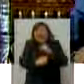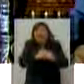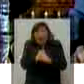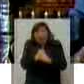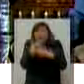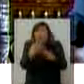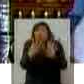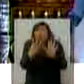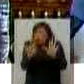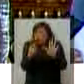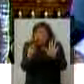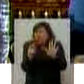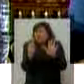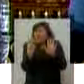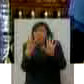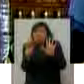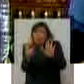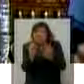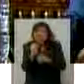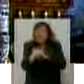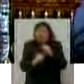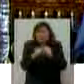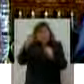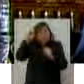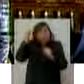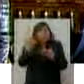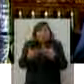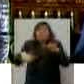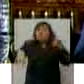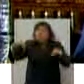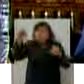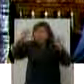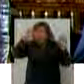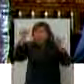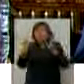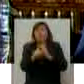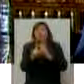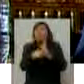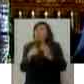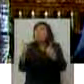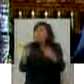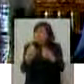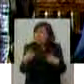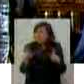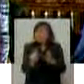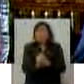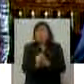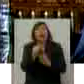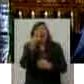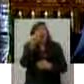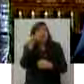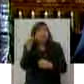90 80 años en el Perú haciendo danza haciendo música el día de